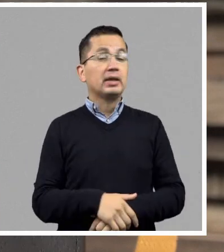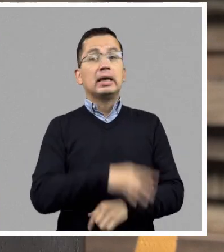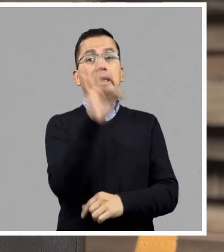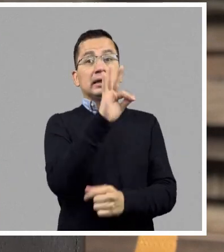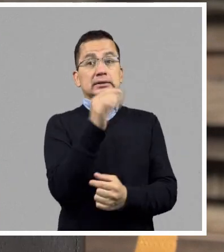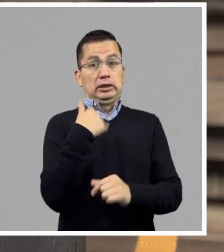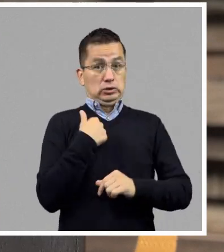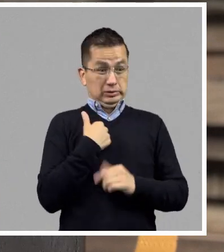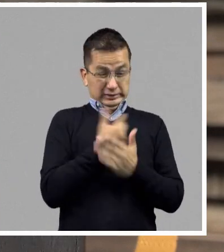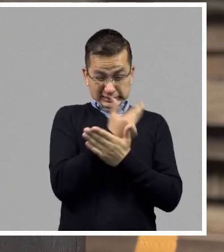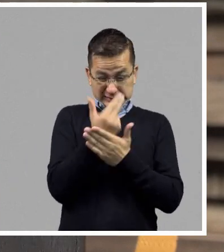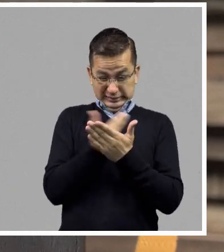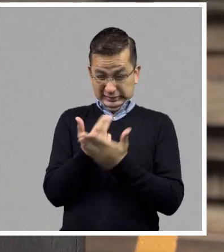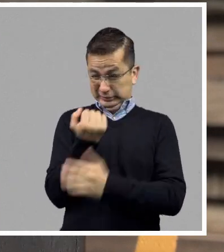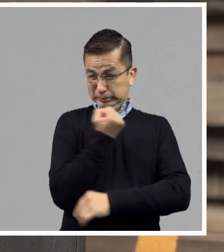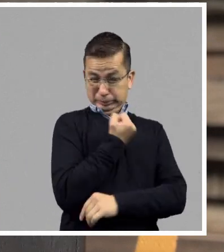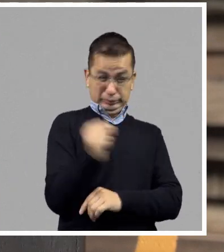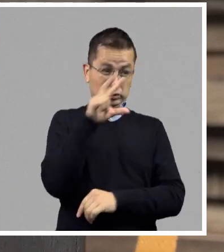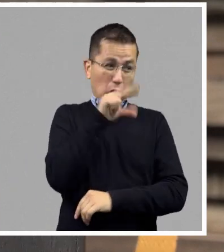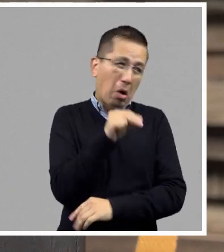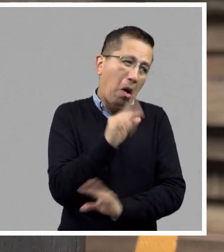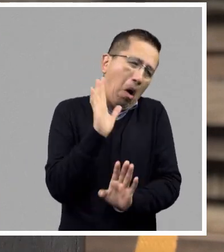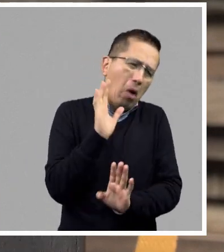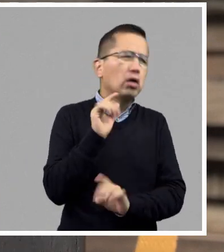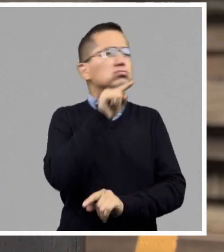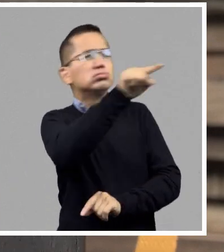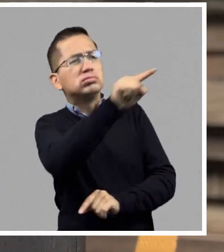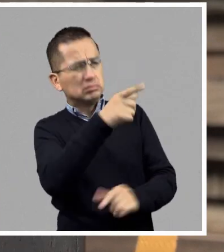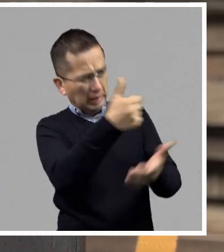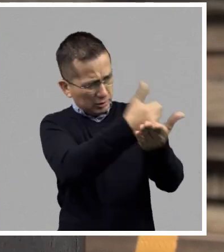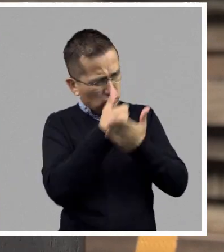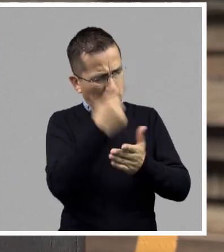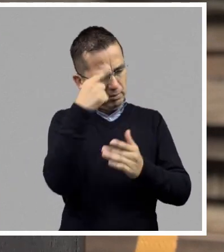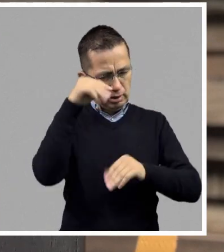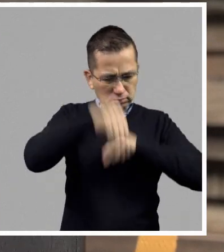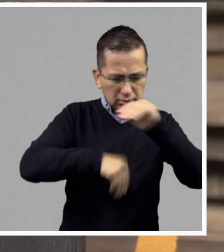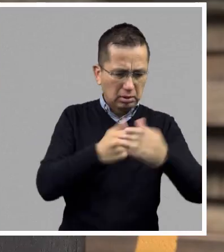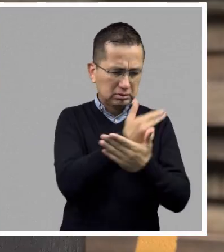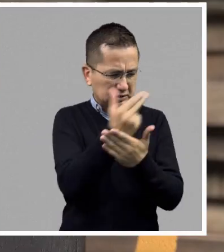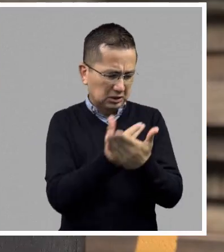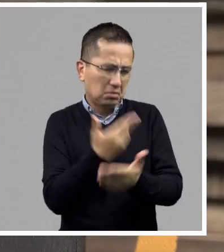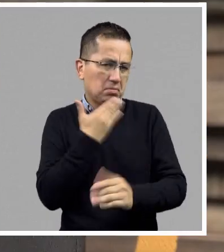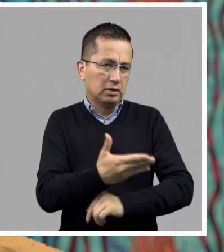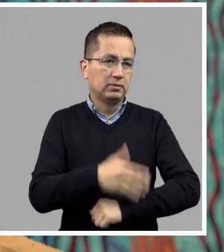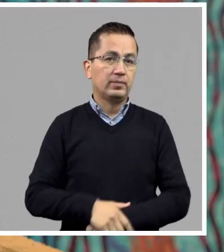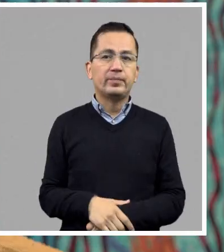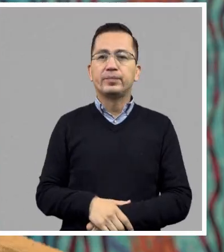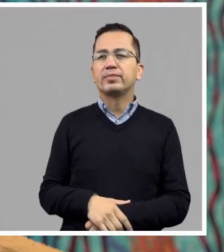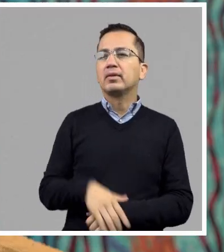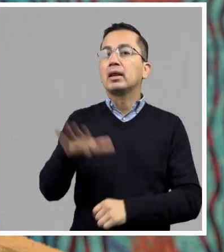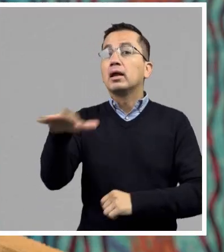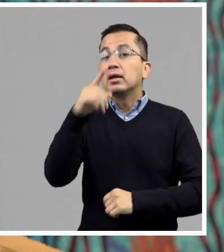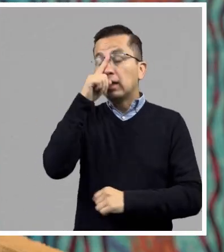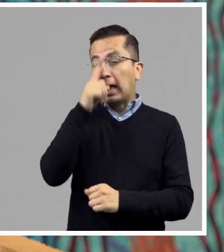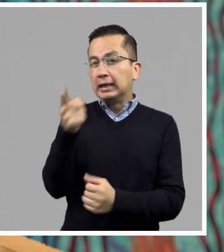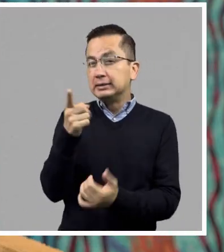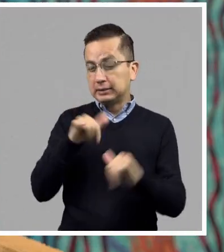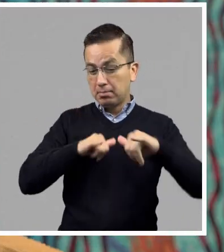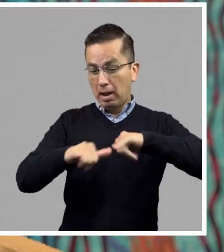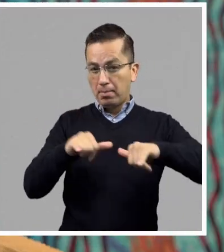y si no eres buen diseñador pues Consíguete un diseñador o diseñadora que te ayude en tu mapa claro y dime algo hablando de bonito los personajes